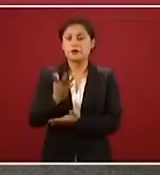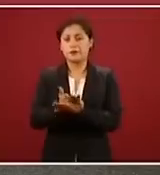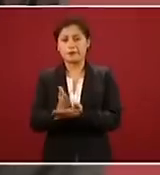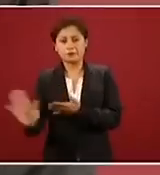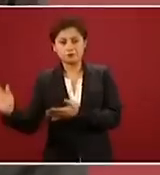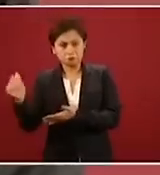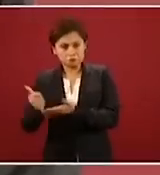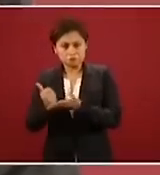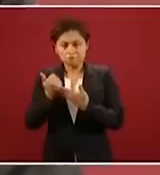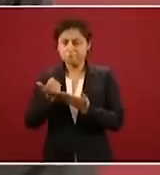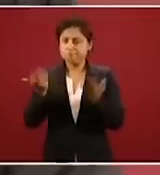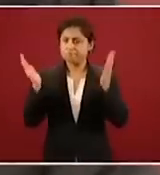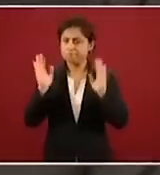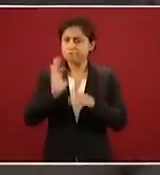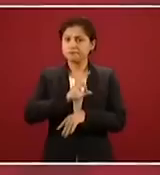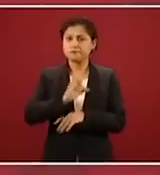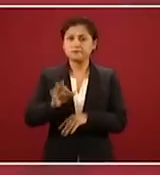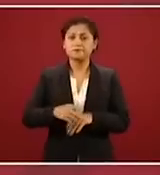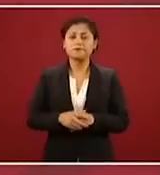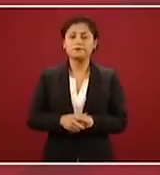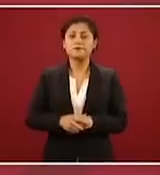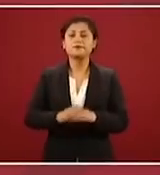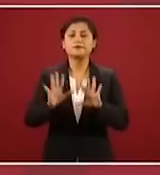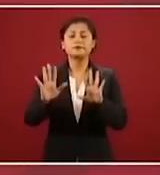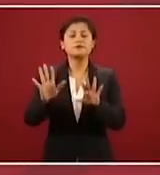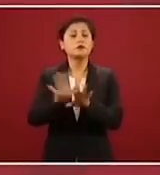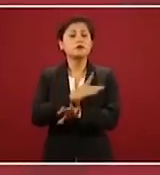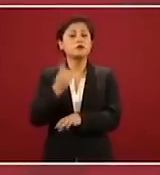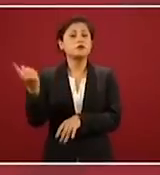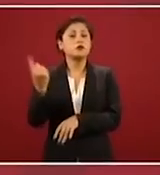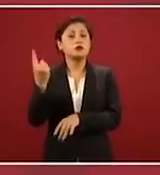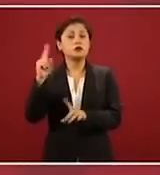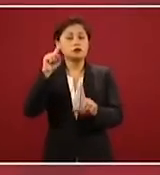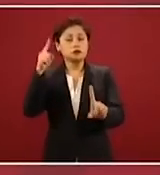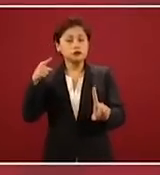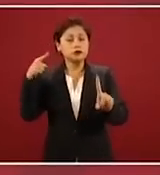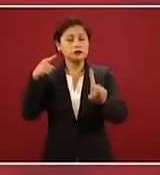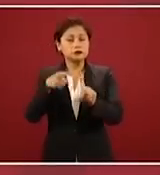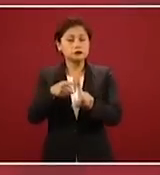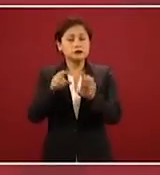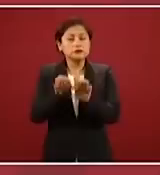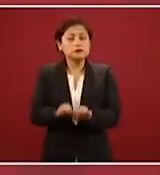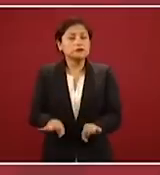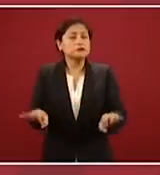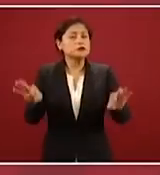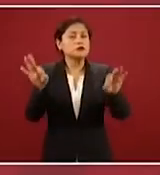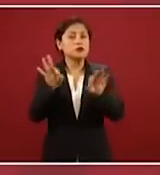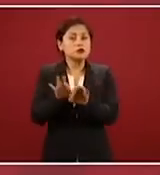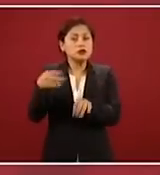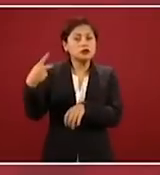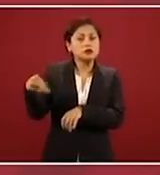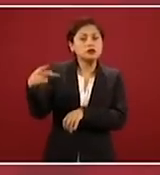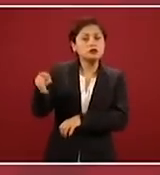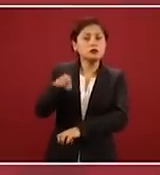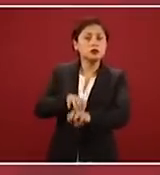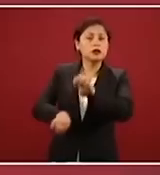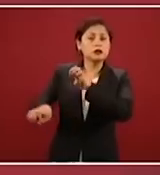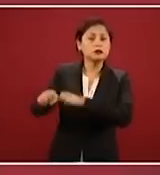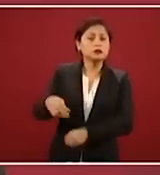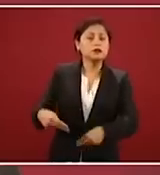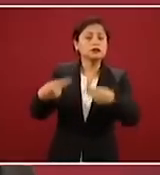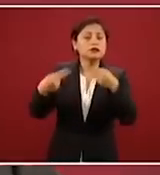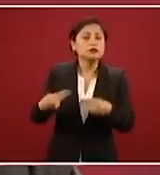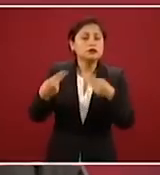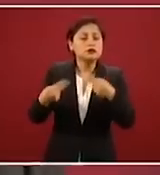lo más importante en la actividad empresarial? Bueno, pues